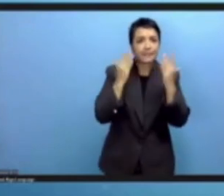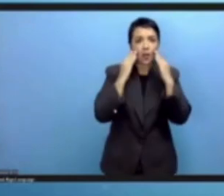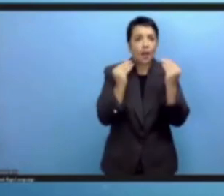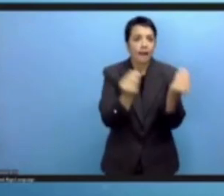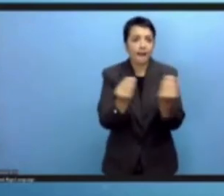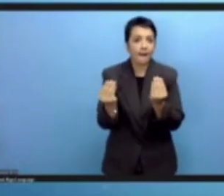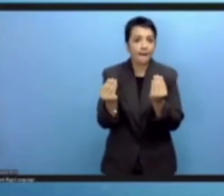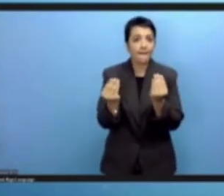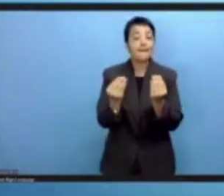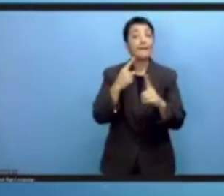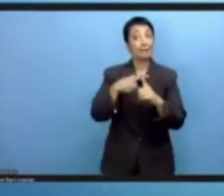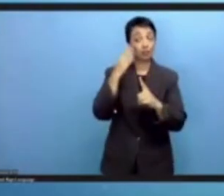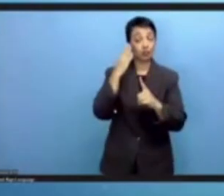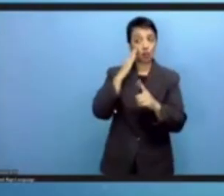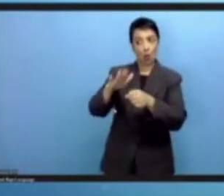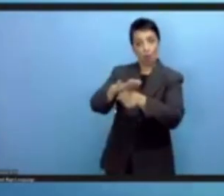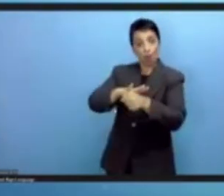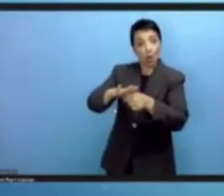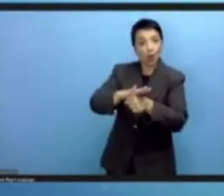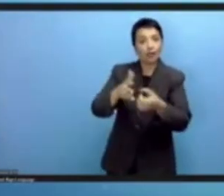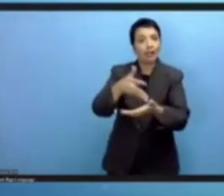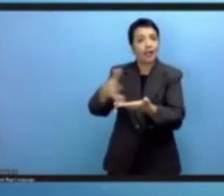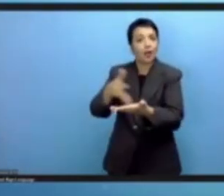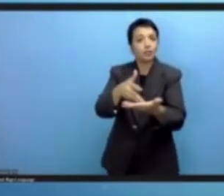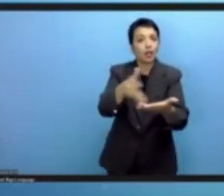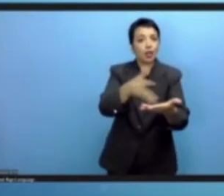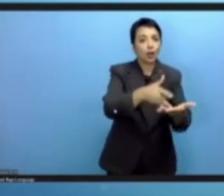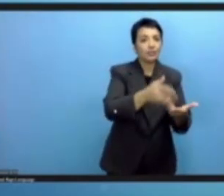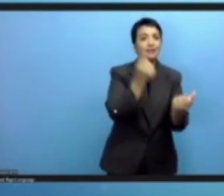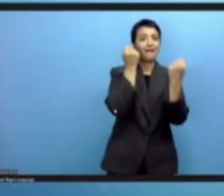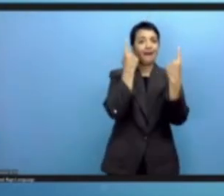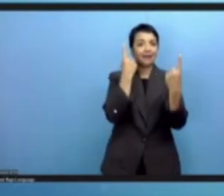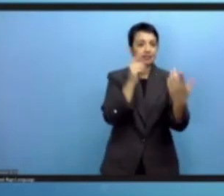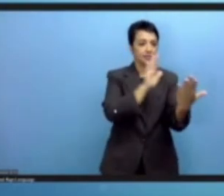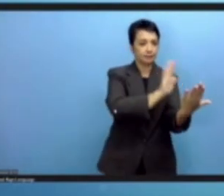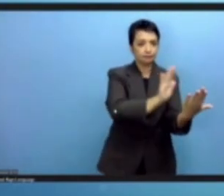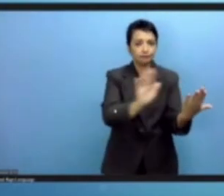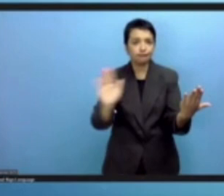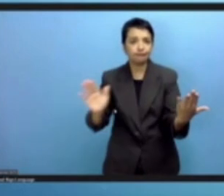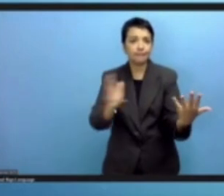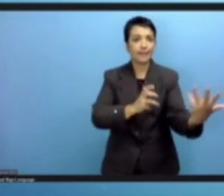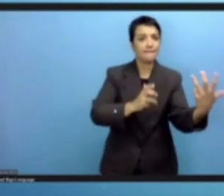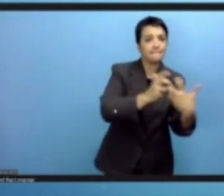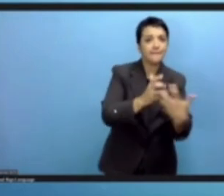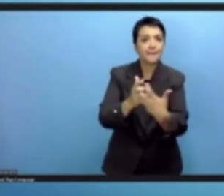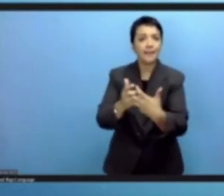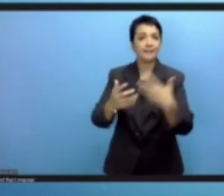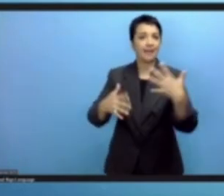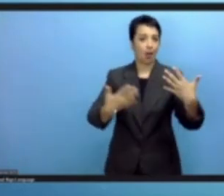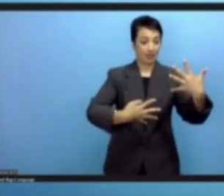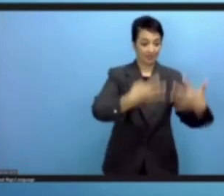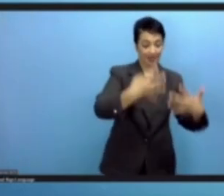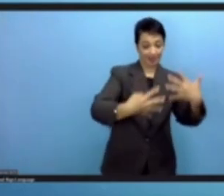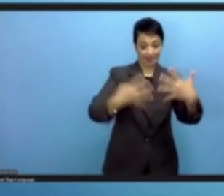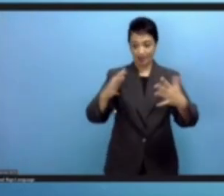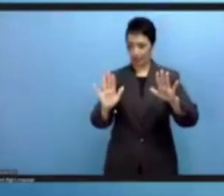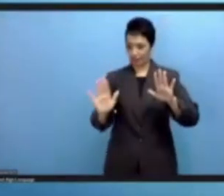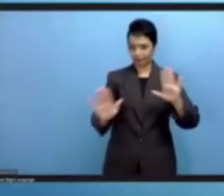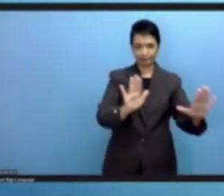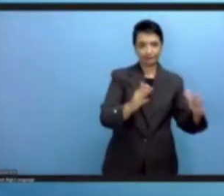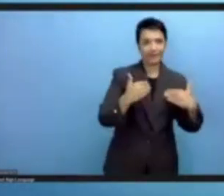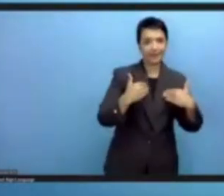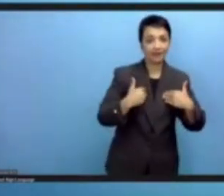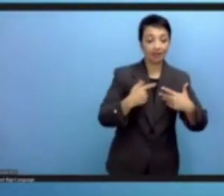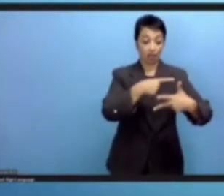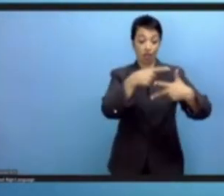alfabetización digital desarrollar contenido en lenguajes comunes crear conjuntos de datos locales y esto no